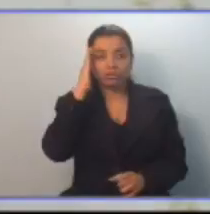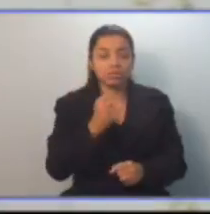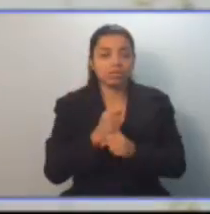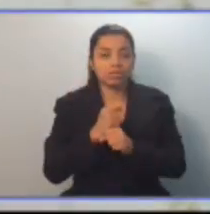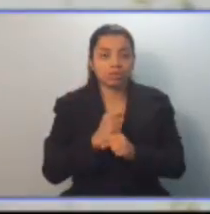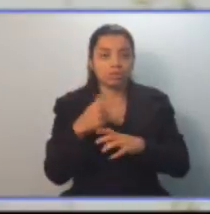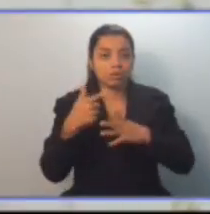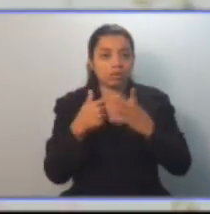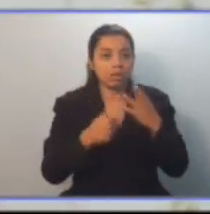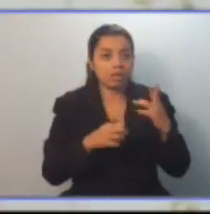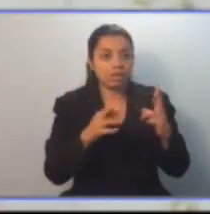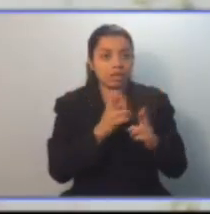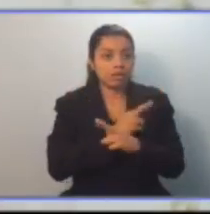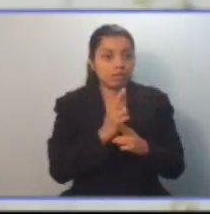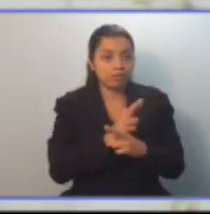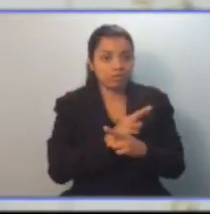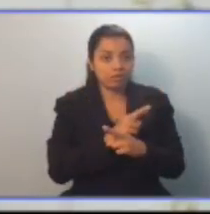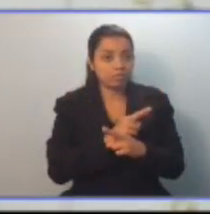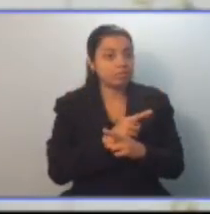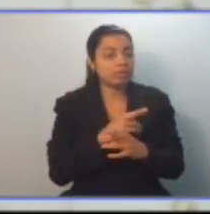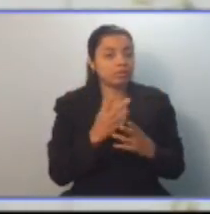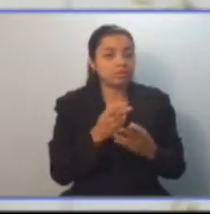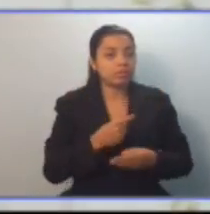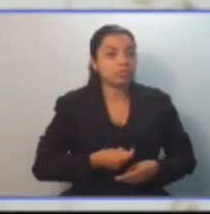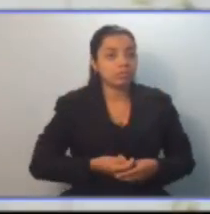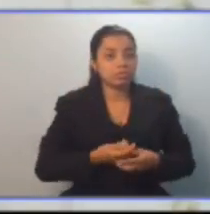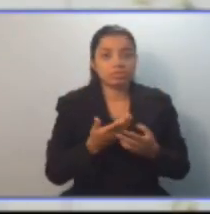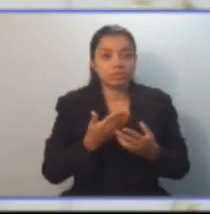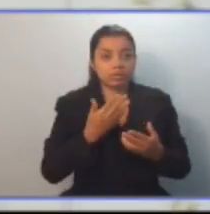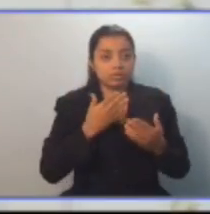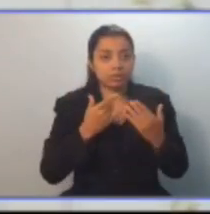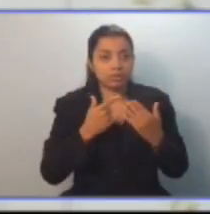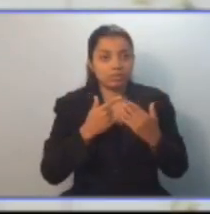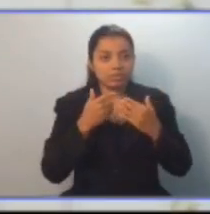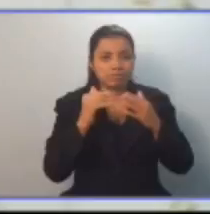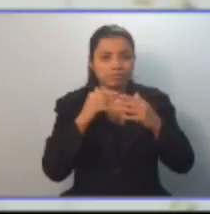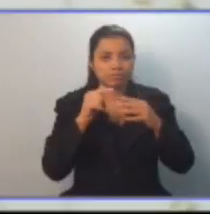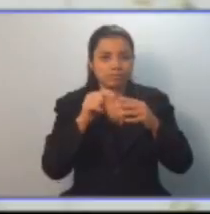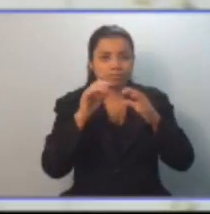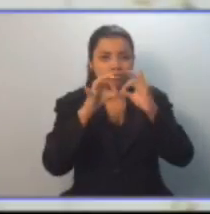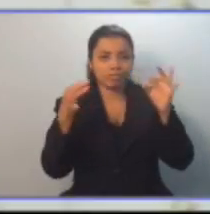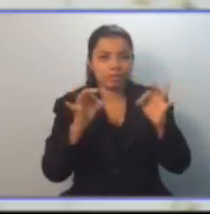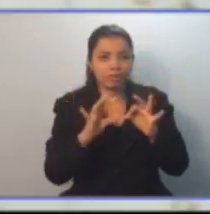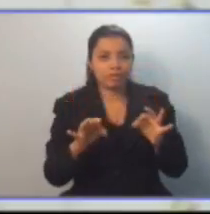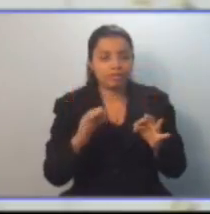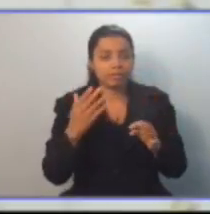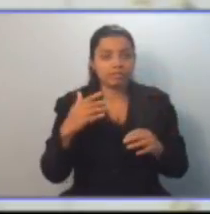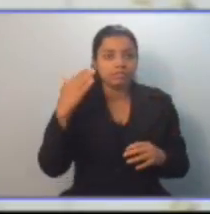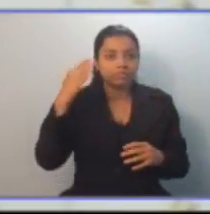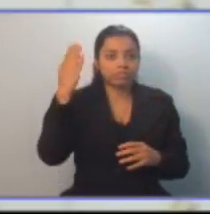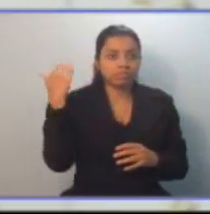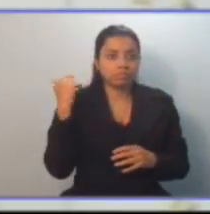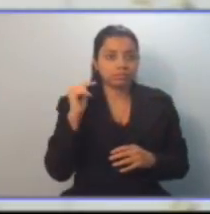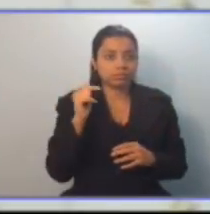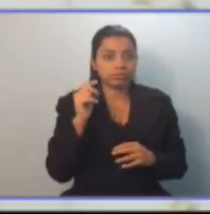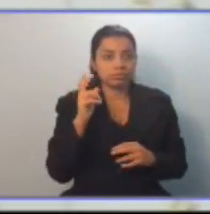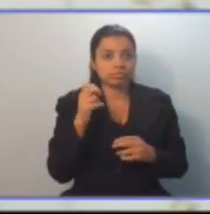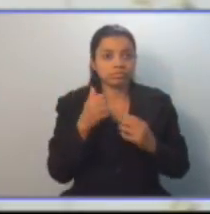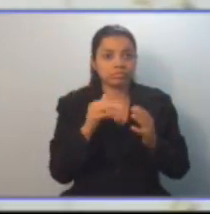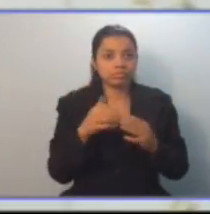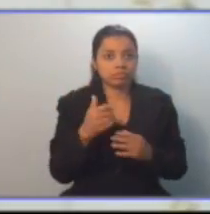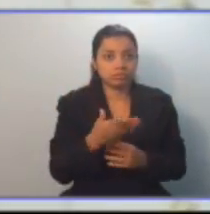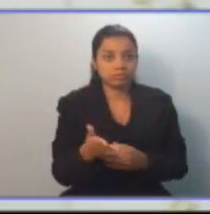integral, definitivamente. Es decir, como yo mencionaba en un inicio, tiene terminologías completamente arcaicas, muchos vacíos,